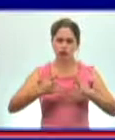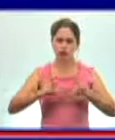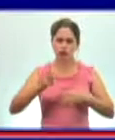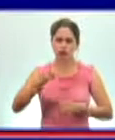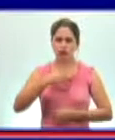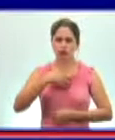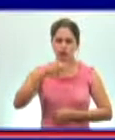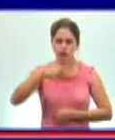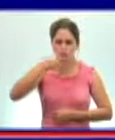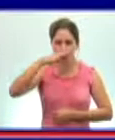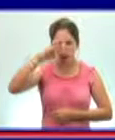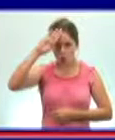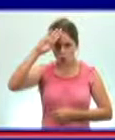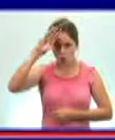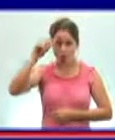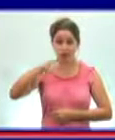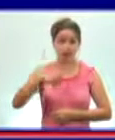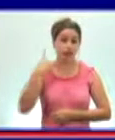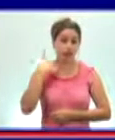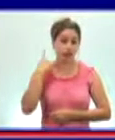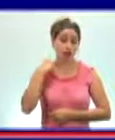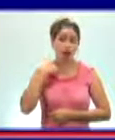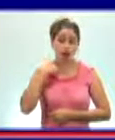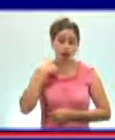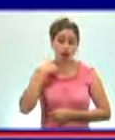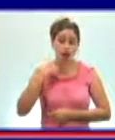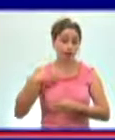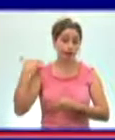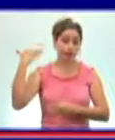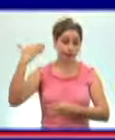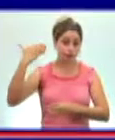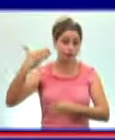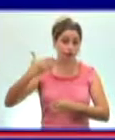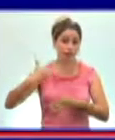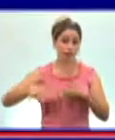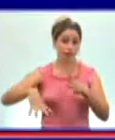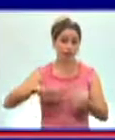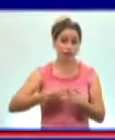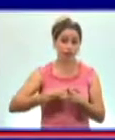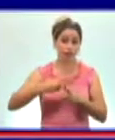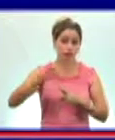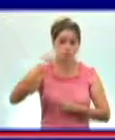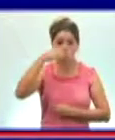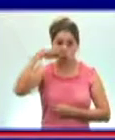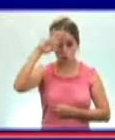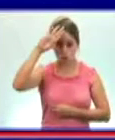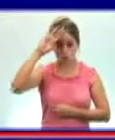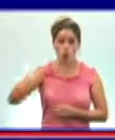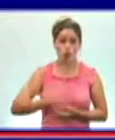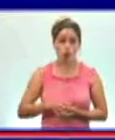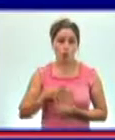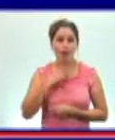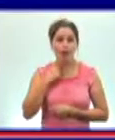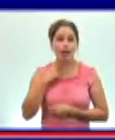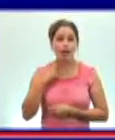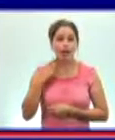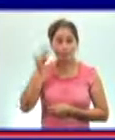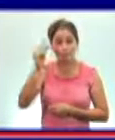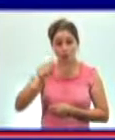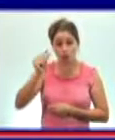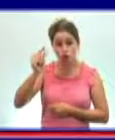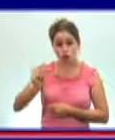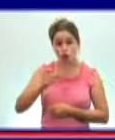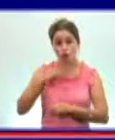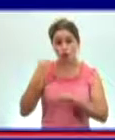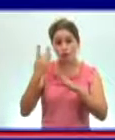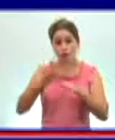contexto y que a la larga ha tenido lugar en el desarrollo histórico de Cuba. Los asesinos de Manuel Ascunce y Pedro la Antigua fueron, como